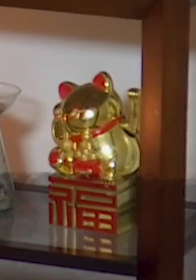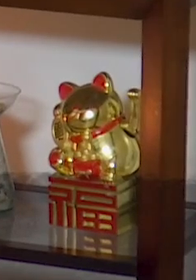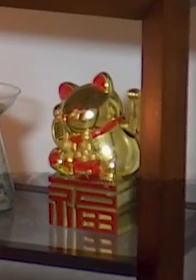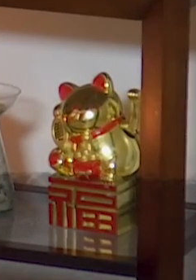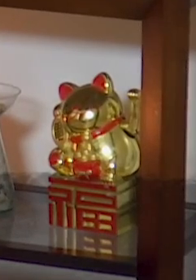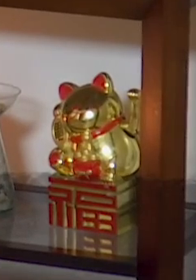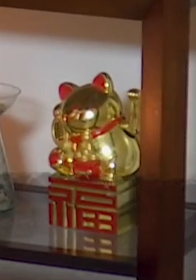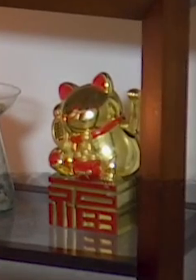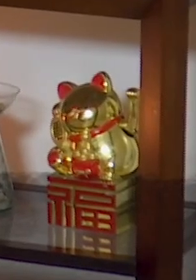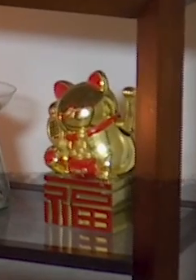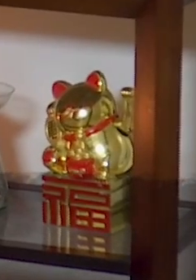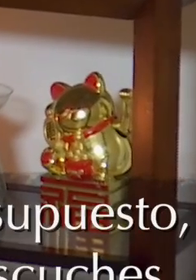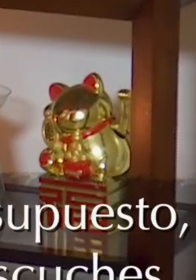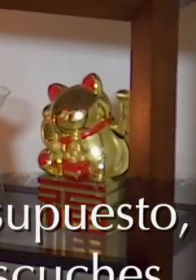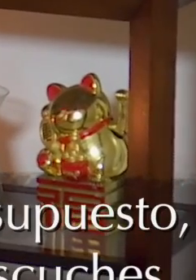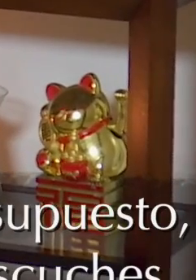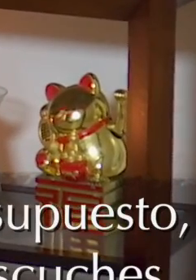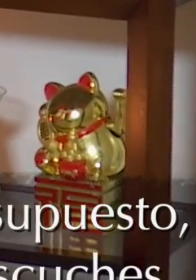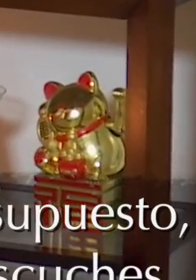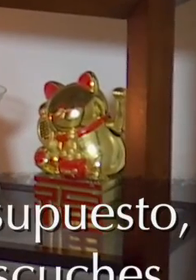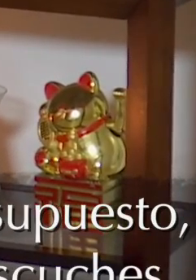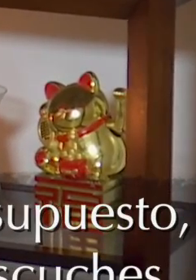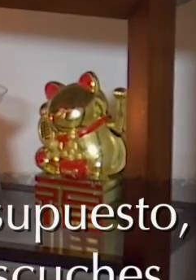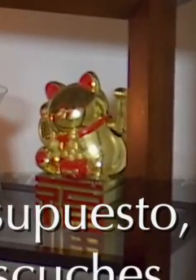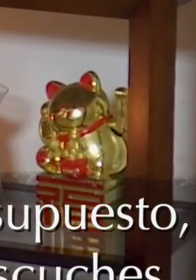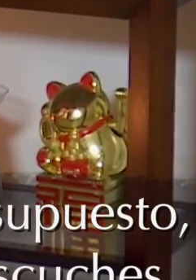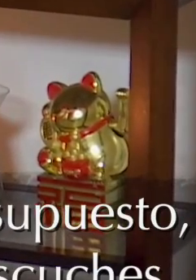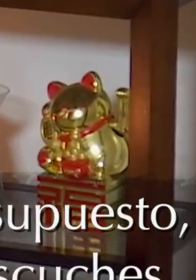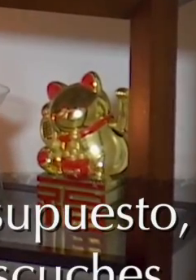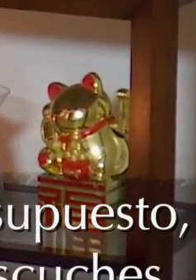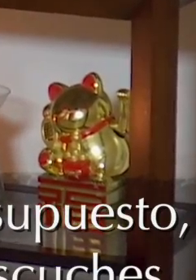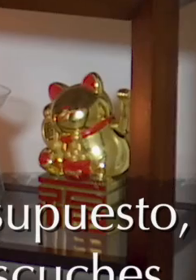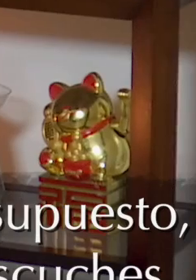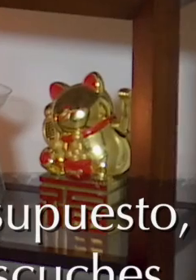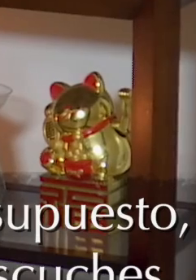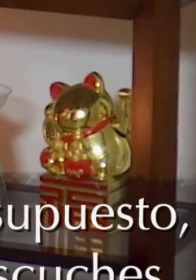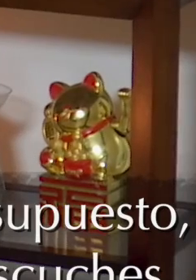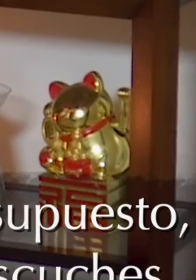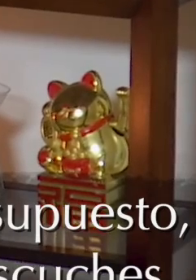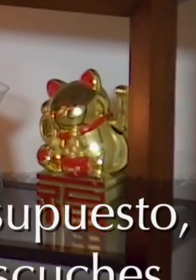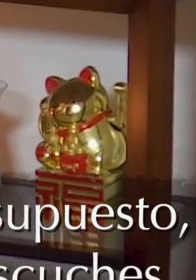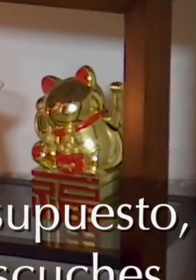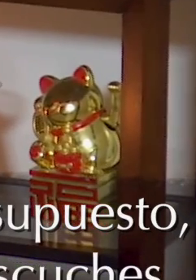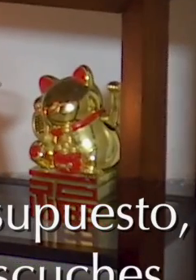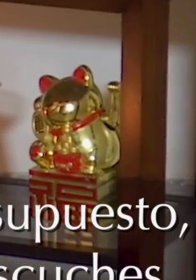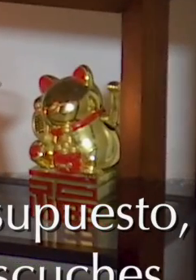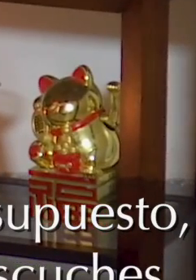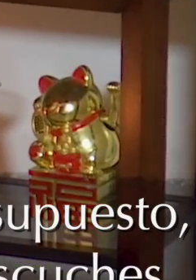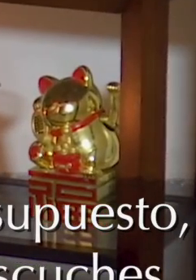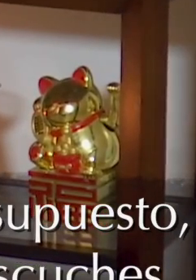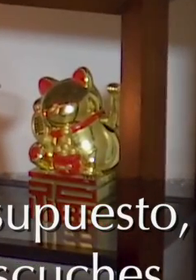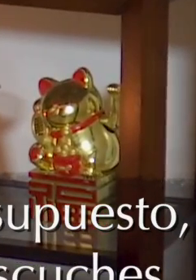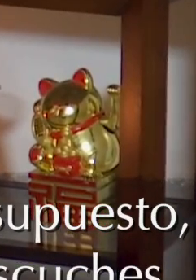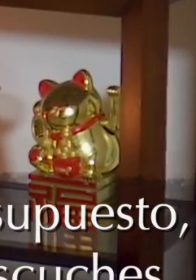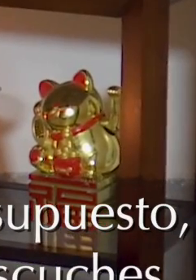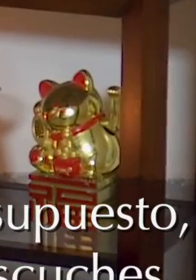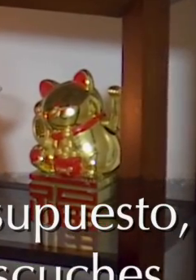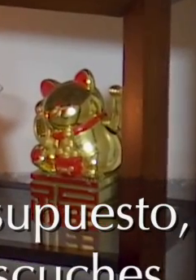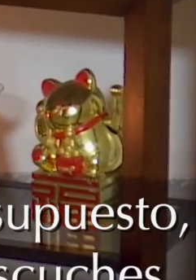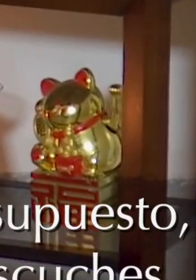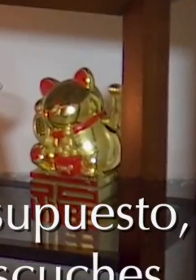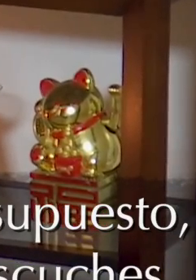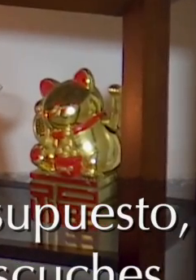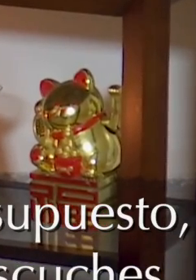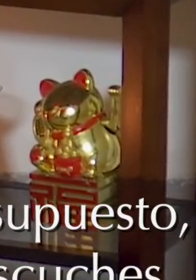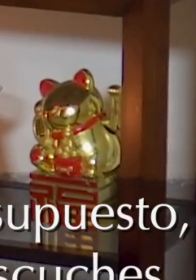el apoyo, la atención, inclusive muchas veces hay abuso sexual, por supuesto. Entonces, yo te pido que por